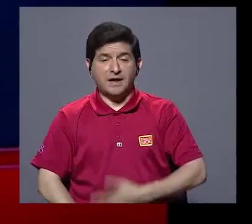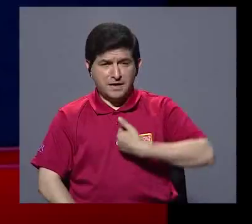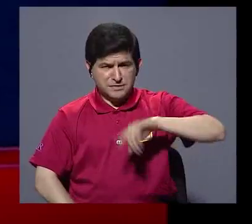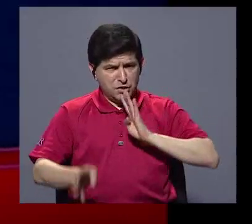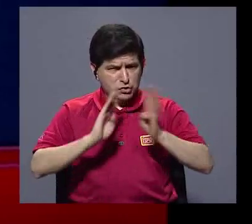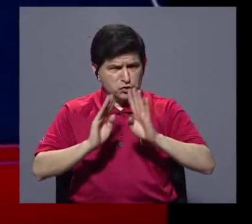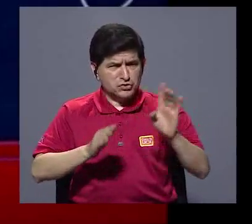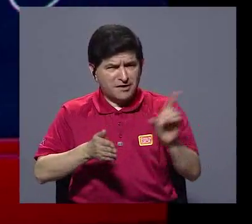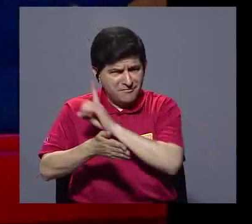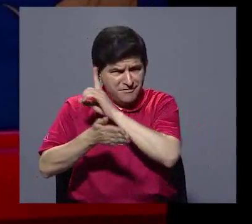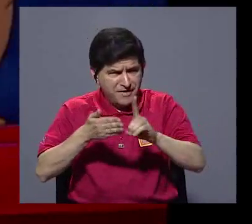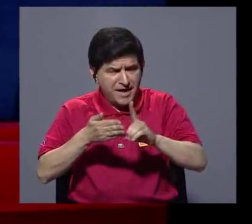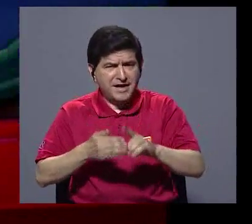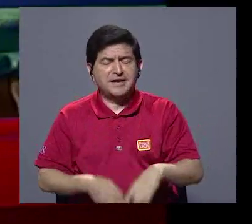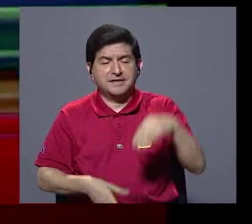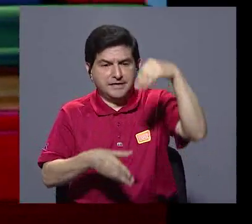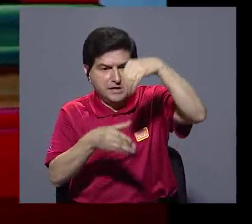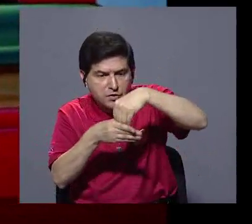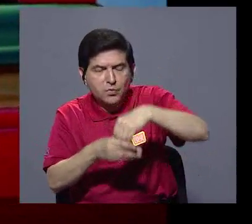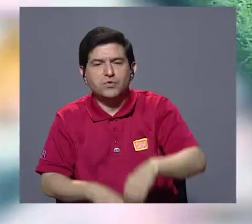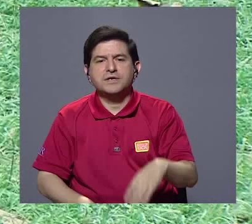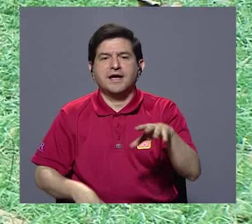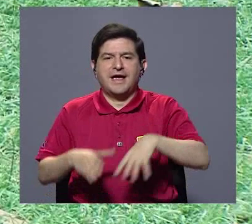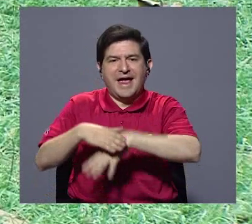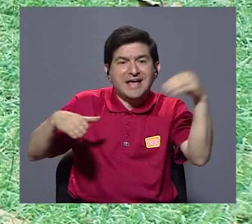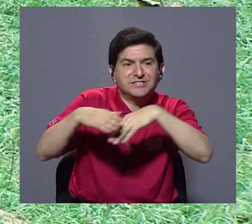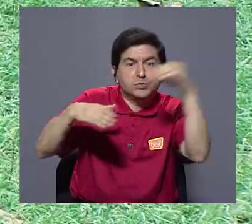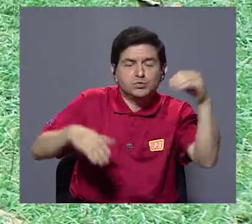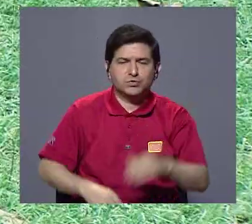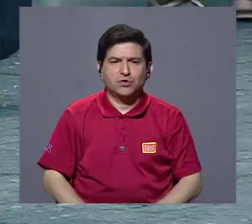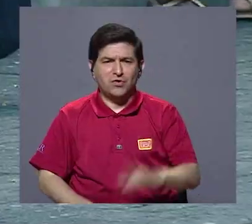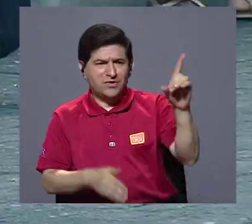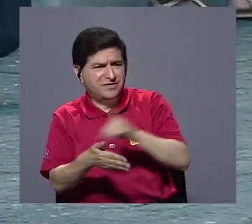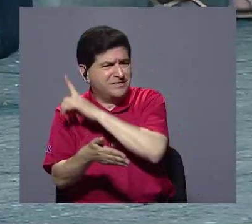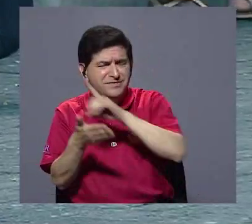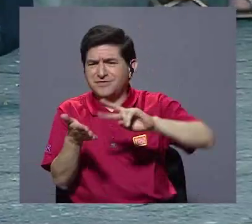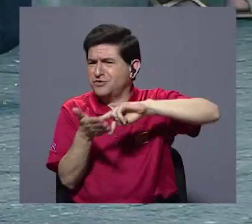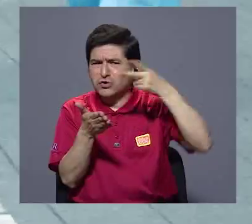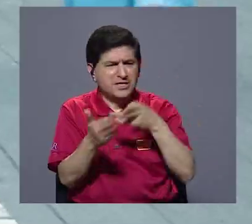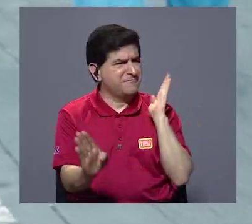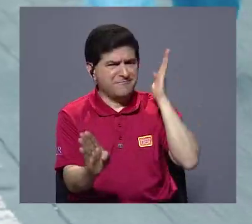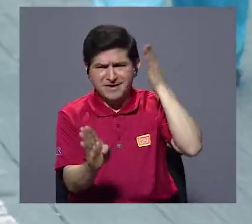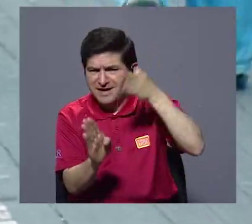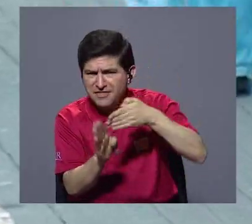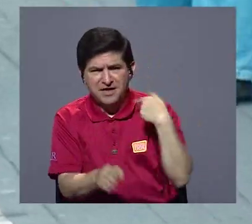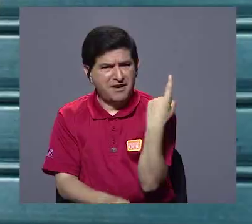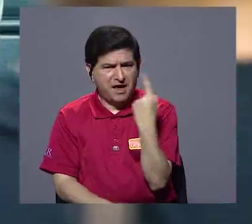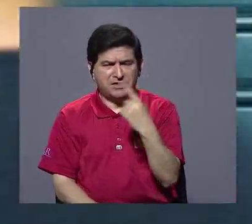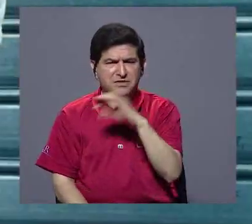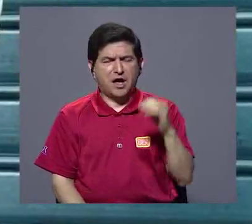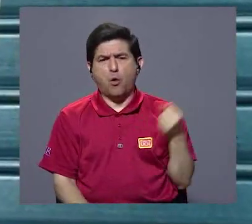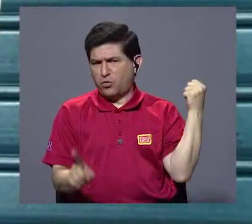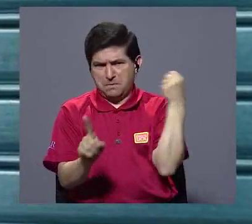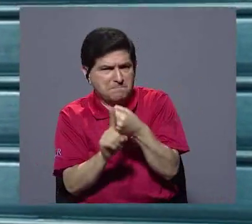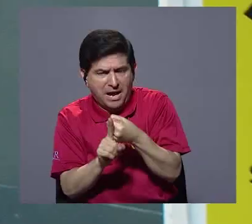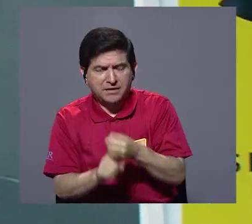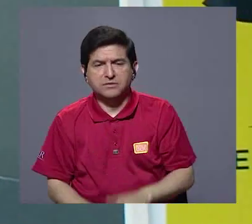Si hablamos de discriminación, tenemos que hablar de exclusión. La discriminación no necesariamente tiene que ser directa, tiene que